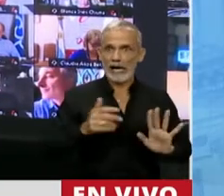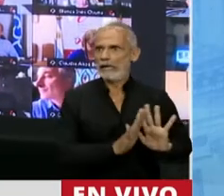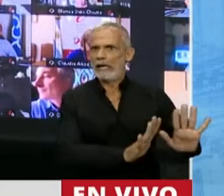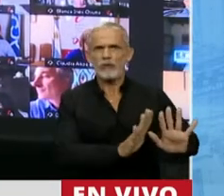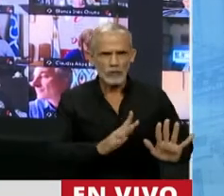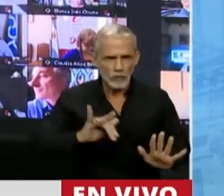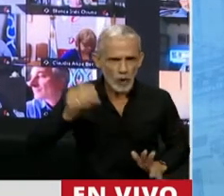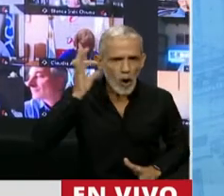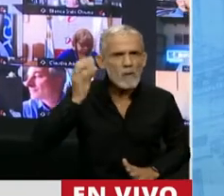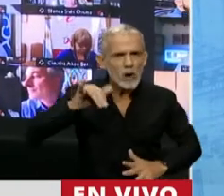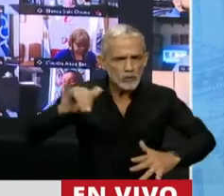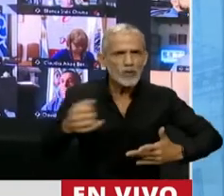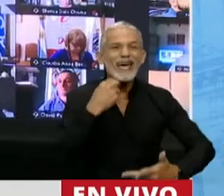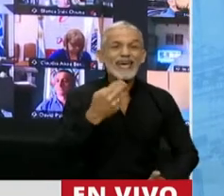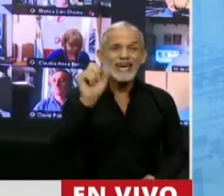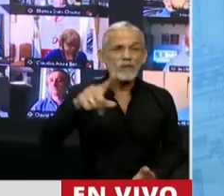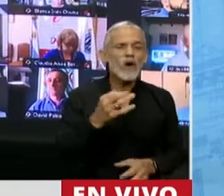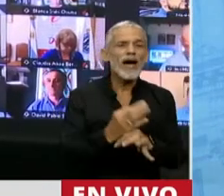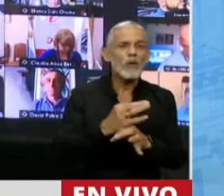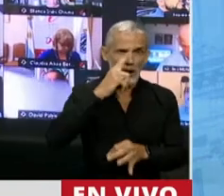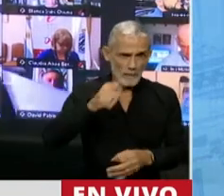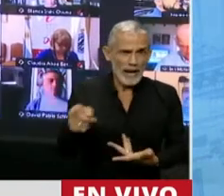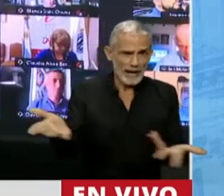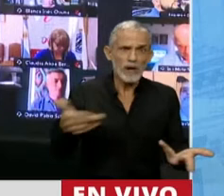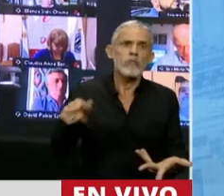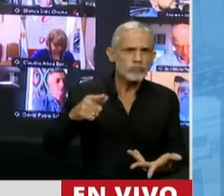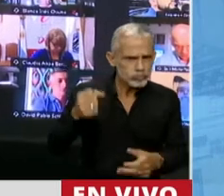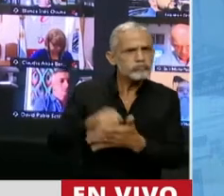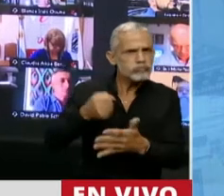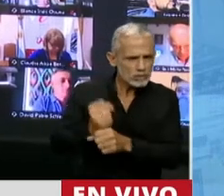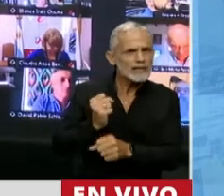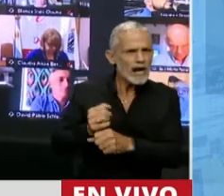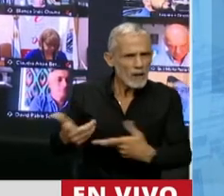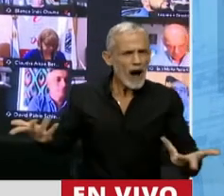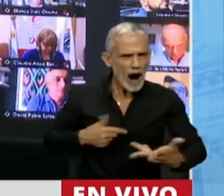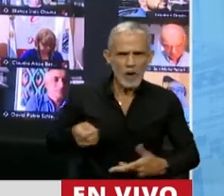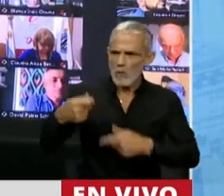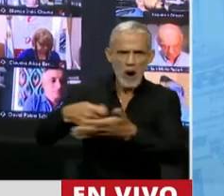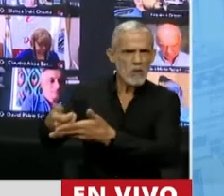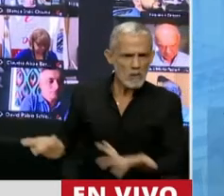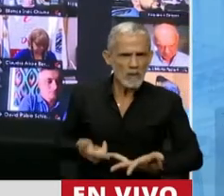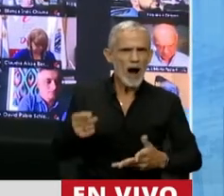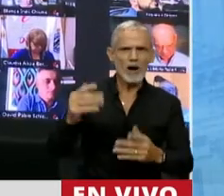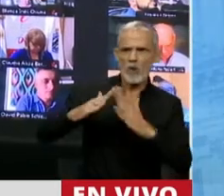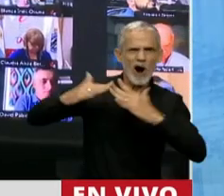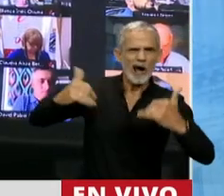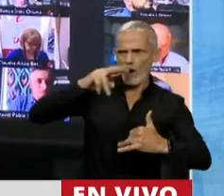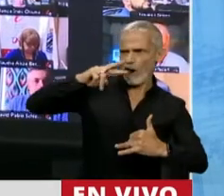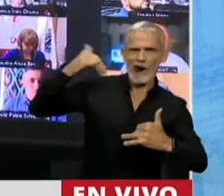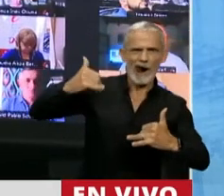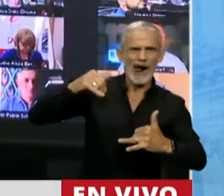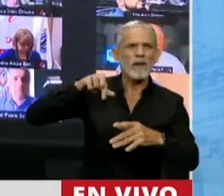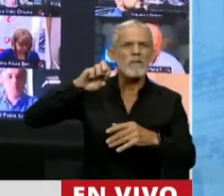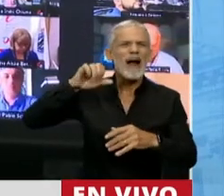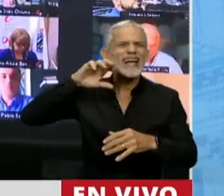pesaba. Sus hijas han ido al colegio en Belgrano porque él se lo ganó con sus piernas, él ha tenido una casa en Parque Chas, y a muchos les